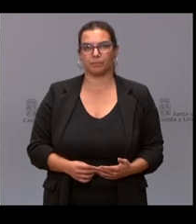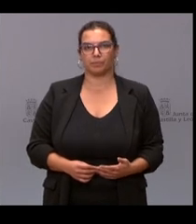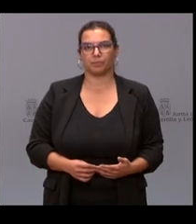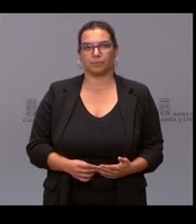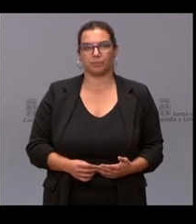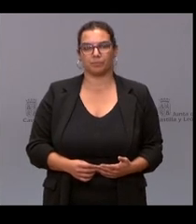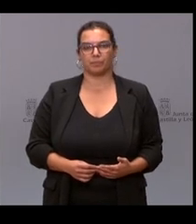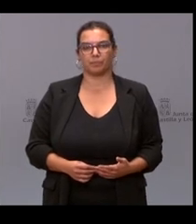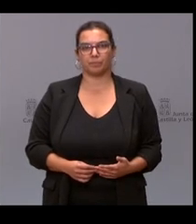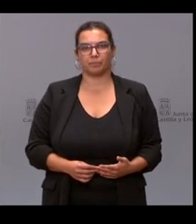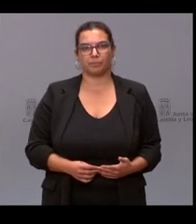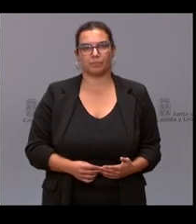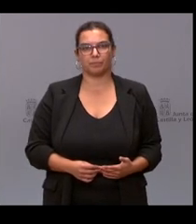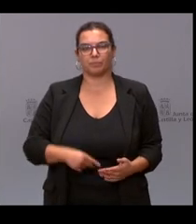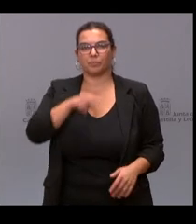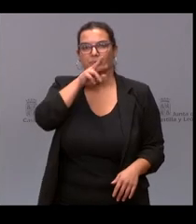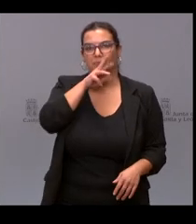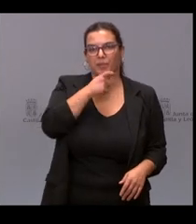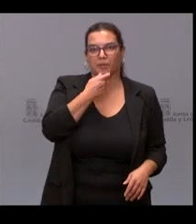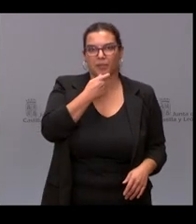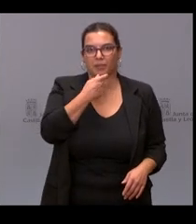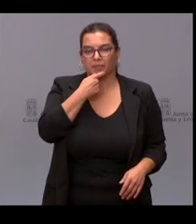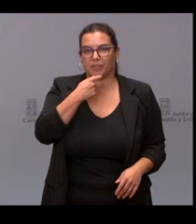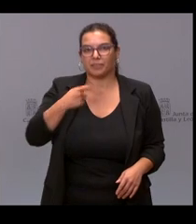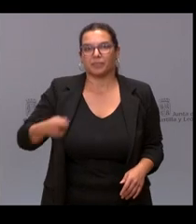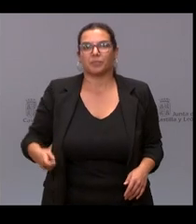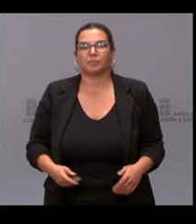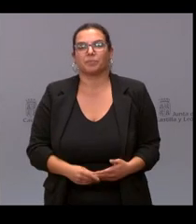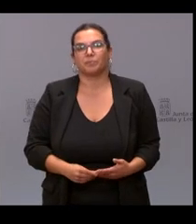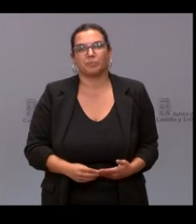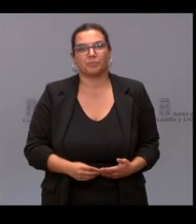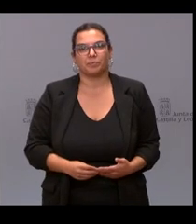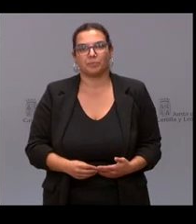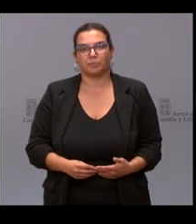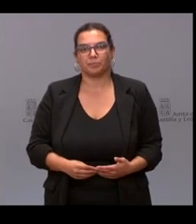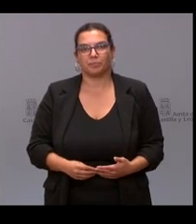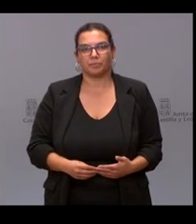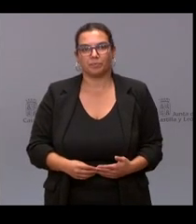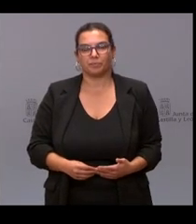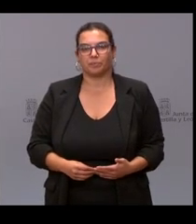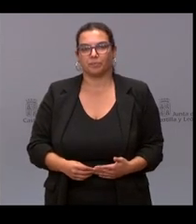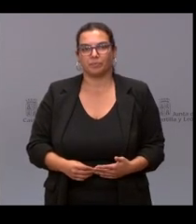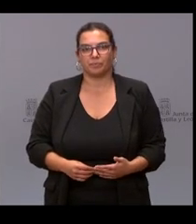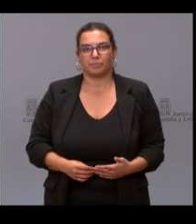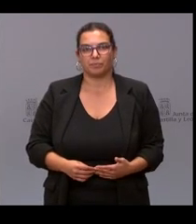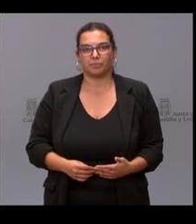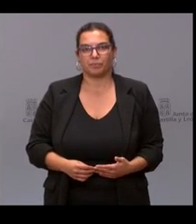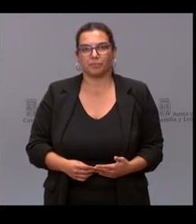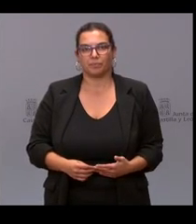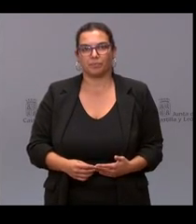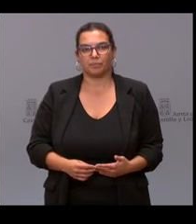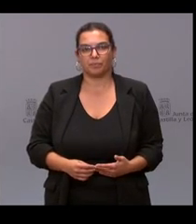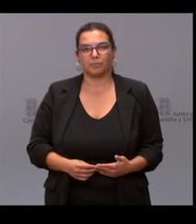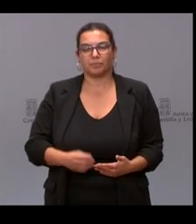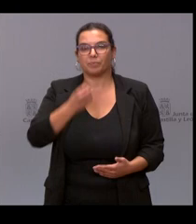Okay, good morning, everybody. I'm Nikki Rimington from Innovat. Very excited to be here today, so thank you all for your